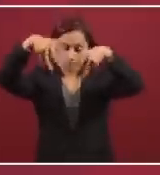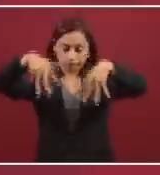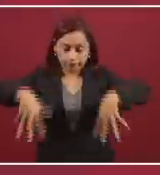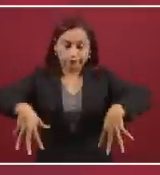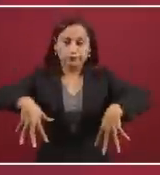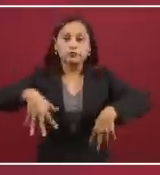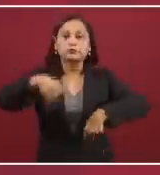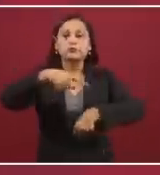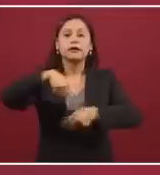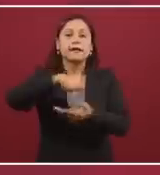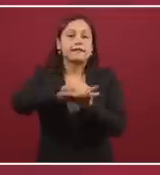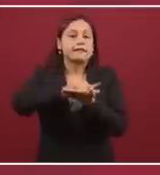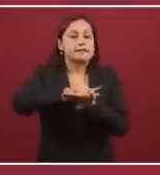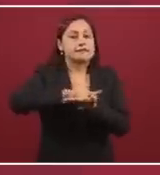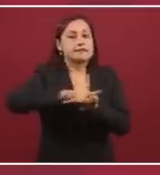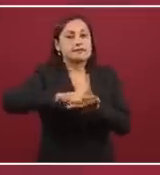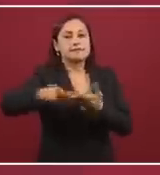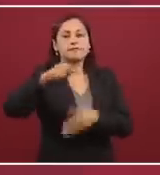gobierno